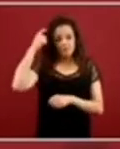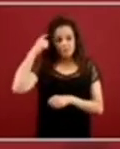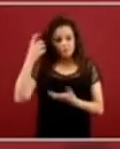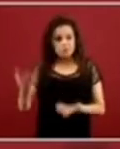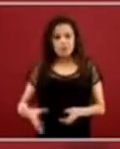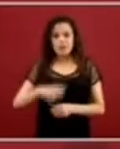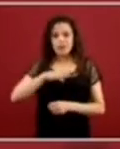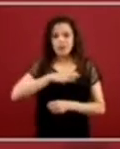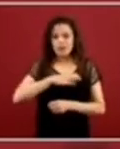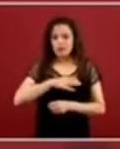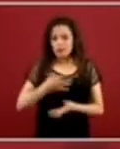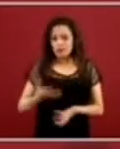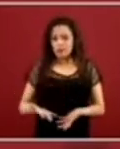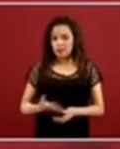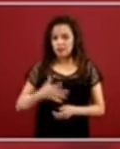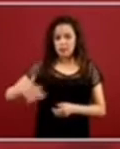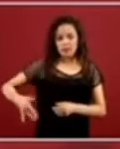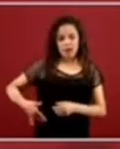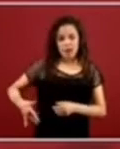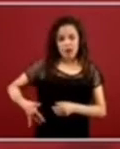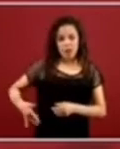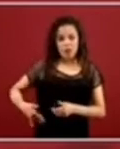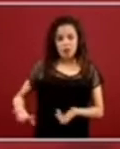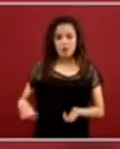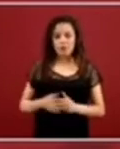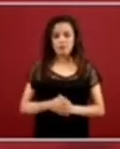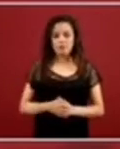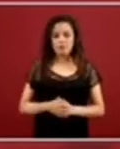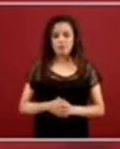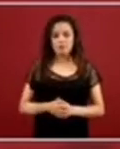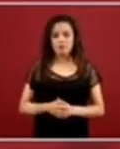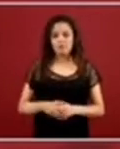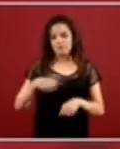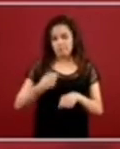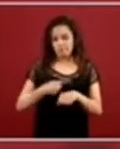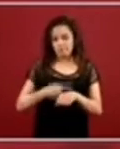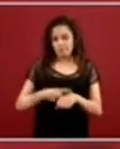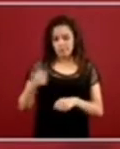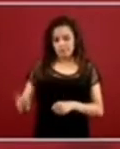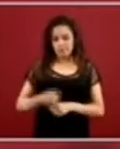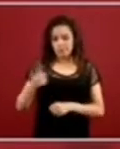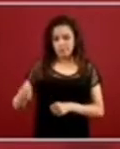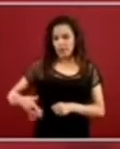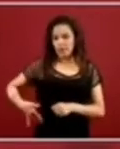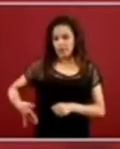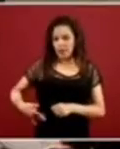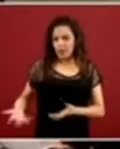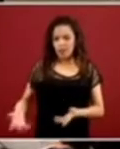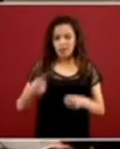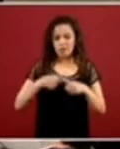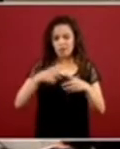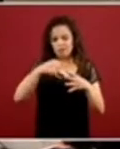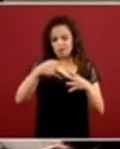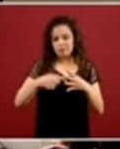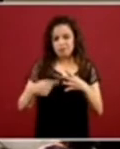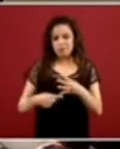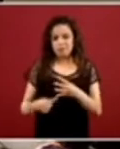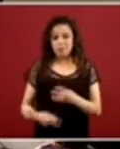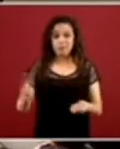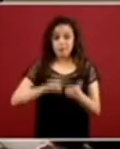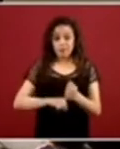cáncer, insuficiencia del hígado, es decir, enfermedad crónica del hígado, etcétera, etcétera. Entonces, la mitad son